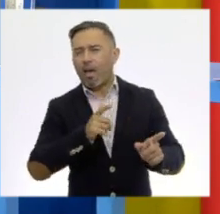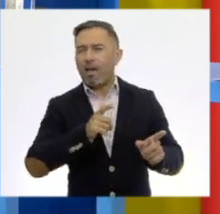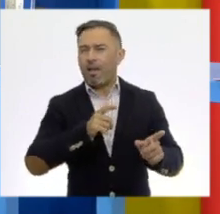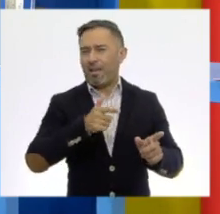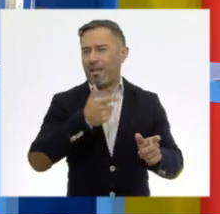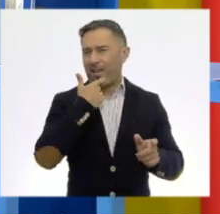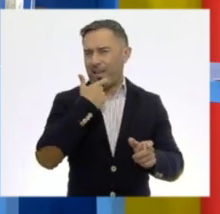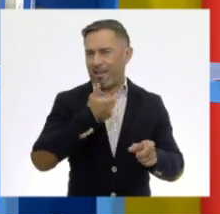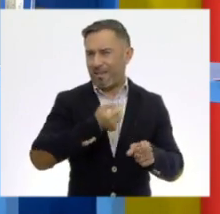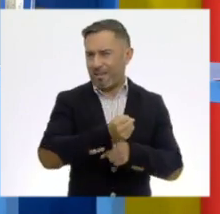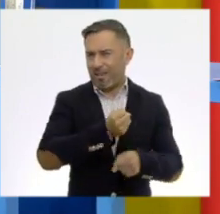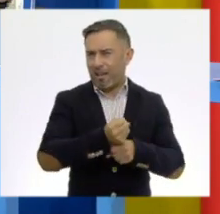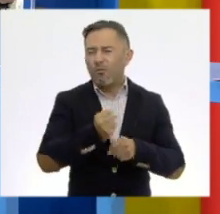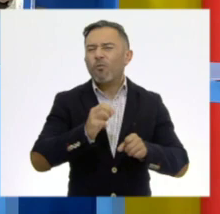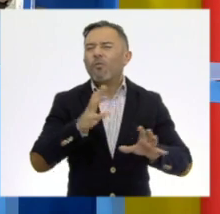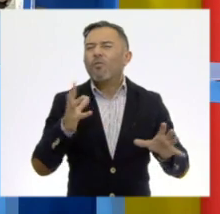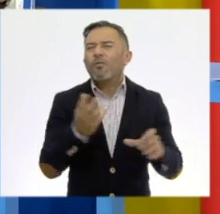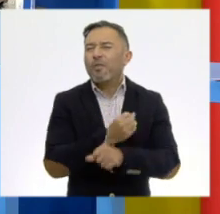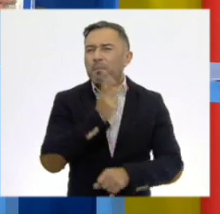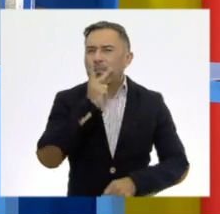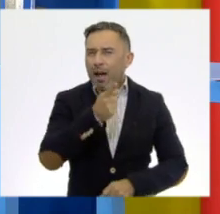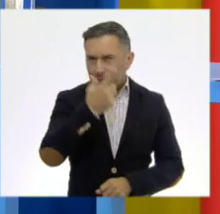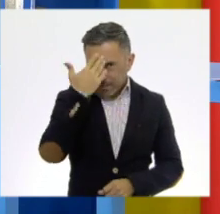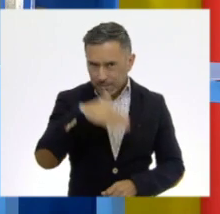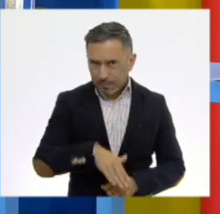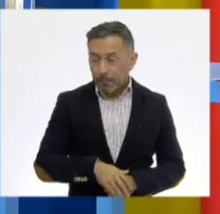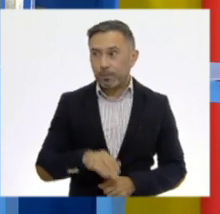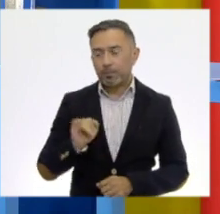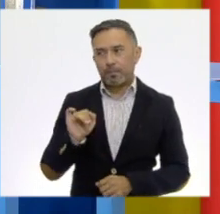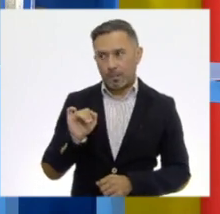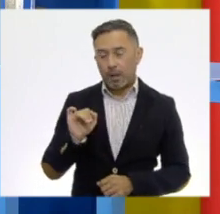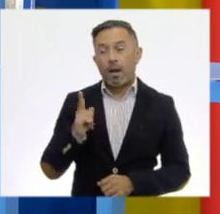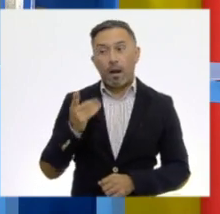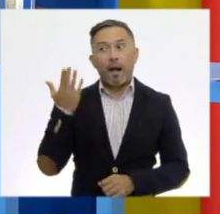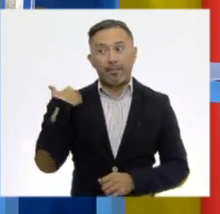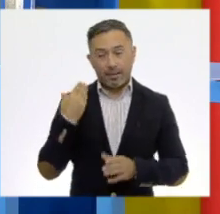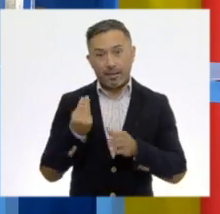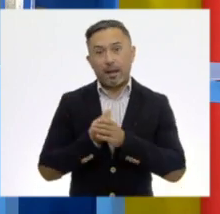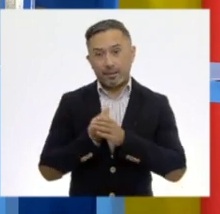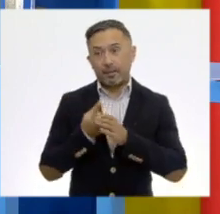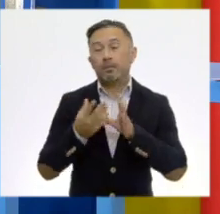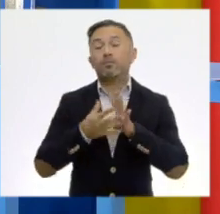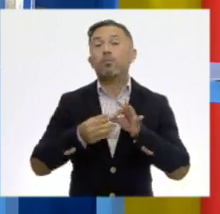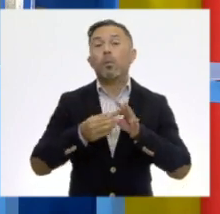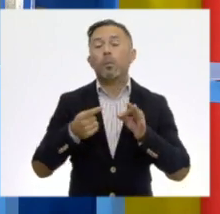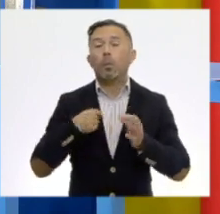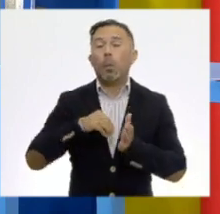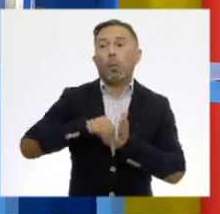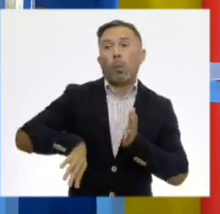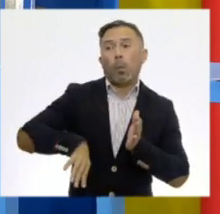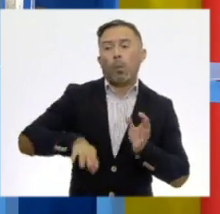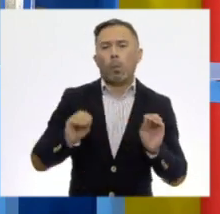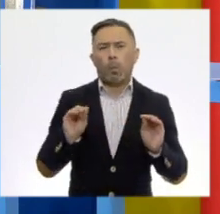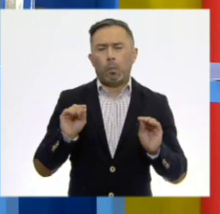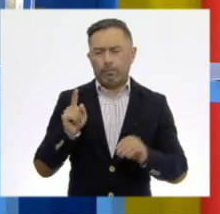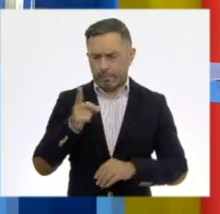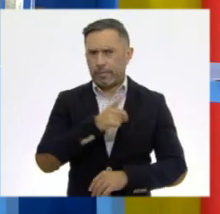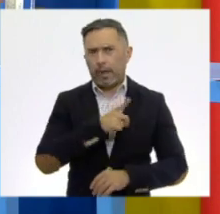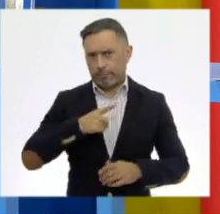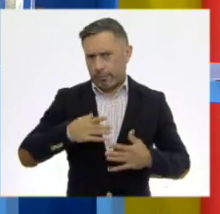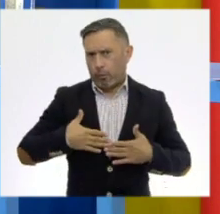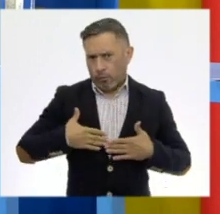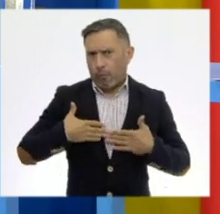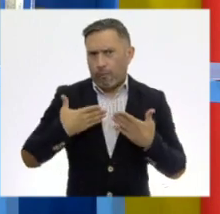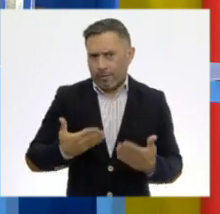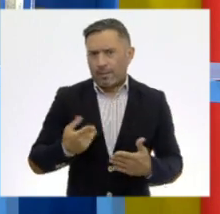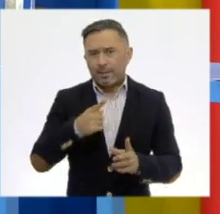he de decir, y como decíamos en otras clases, a las cosas hay que llamarlas por su nombre. El nombre que le corresponde